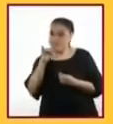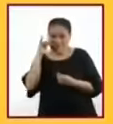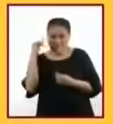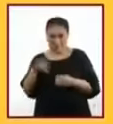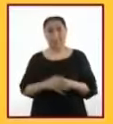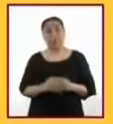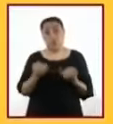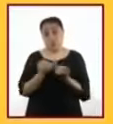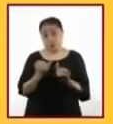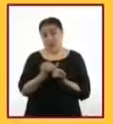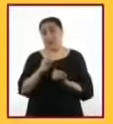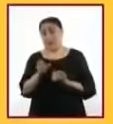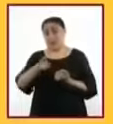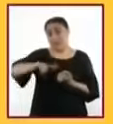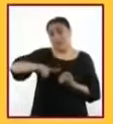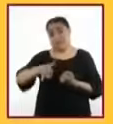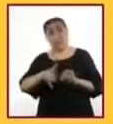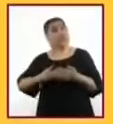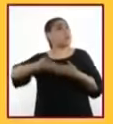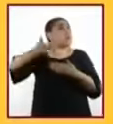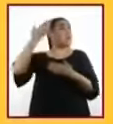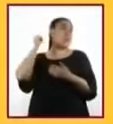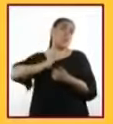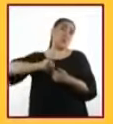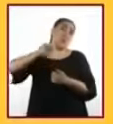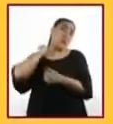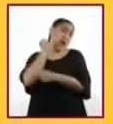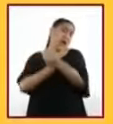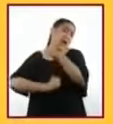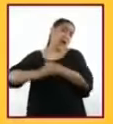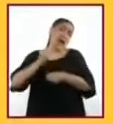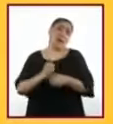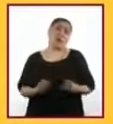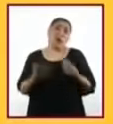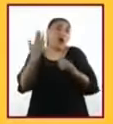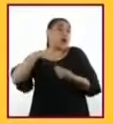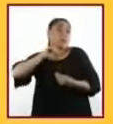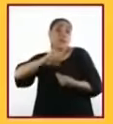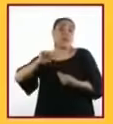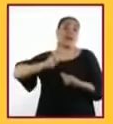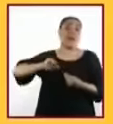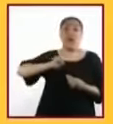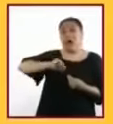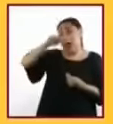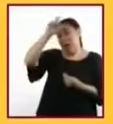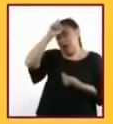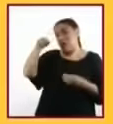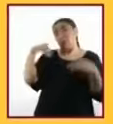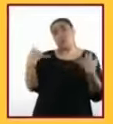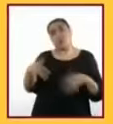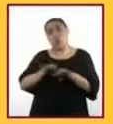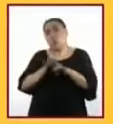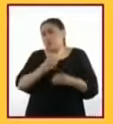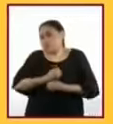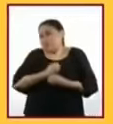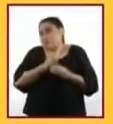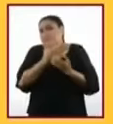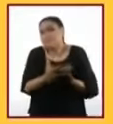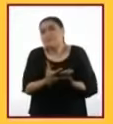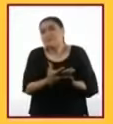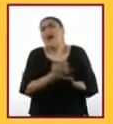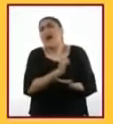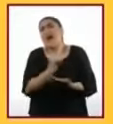títeres comenzaron a ser usados hace miles de años desde el antiguo Egipto. Son un recurso expresivo antiquísimo.